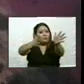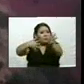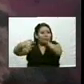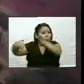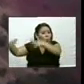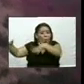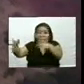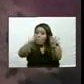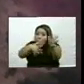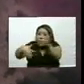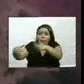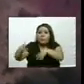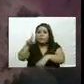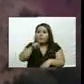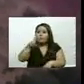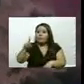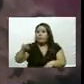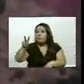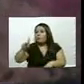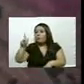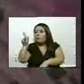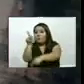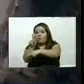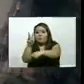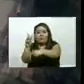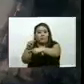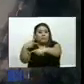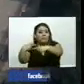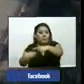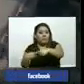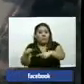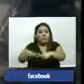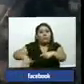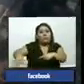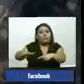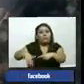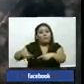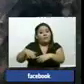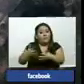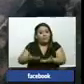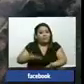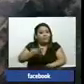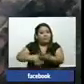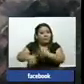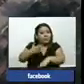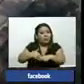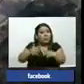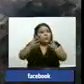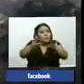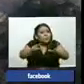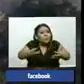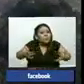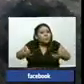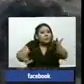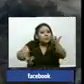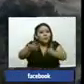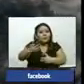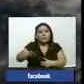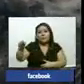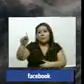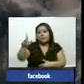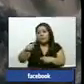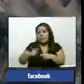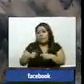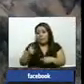una velocidad de 112 kilómetros por hora al norte de la bahía de San Francisco y comenzaron a disminuir su fuerza el miércoles, pero